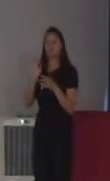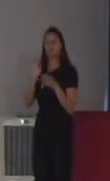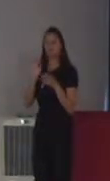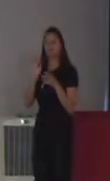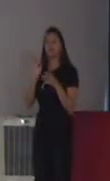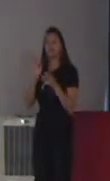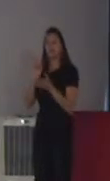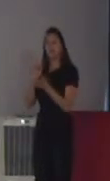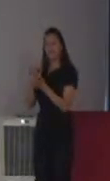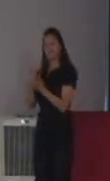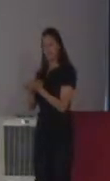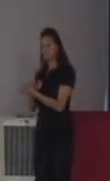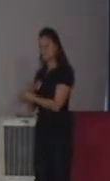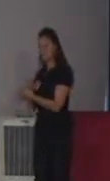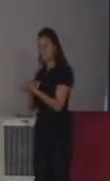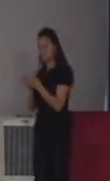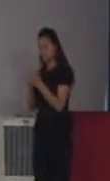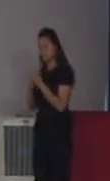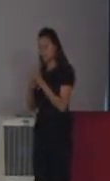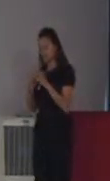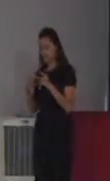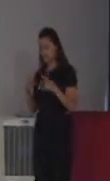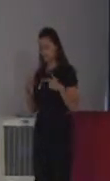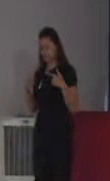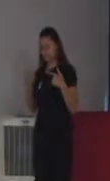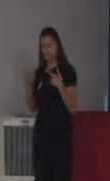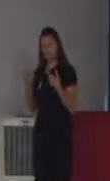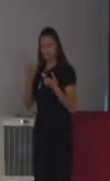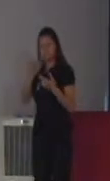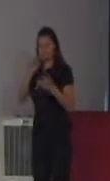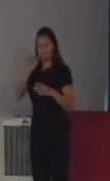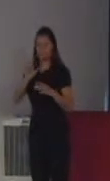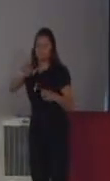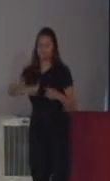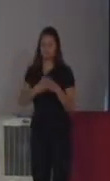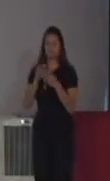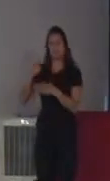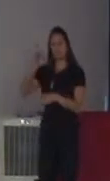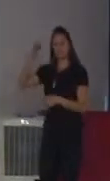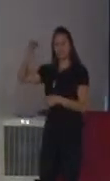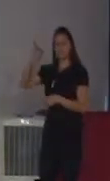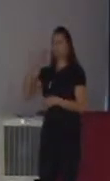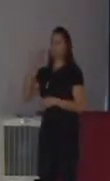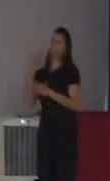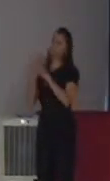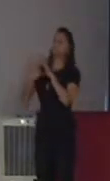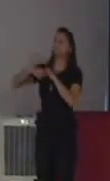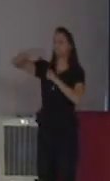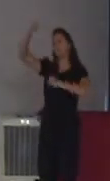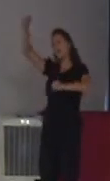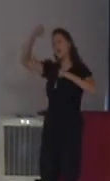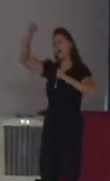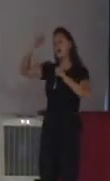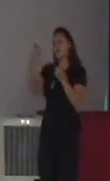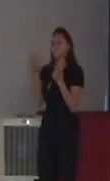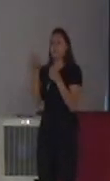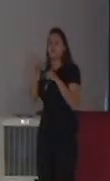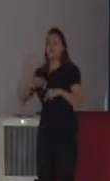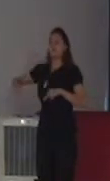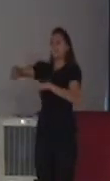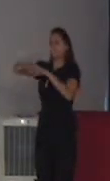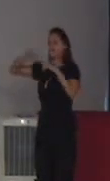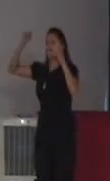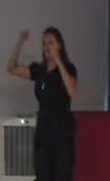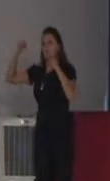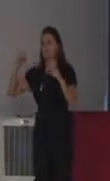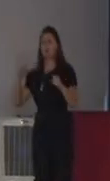ya digamos que no implica la vida, ¿sí? Un sindicalista en Francia, si sale a exigir aumento de su sueldo, pues no van a salir